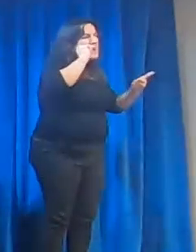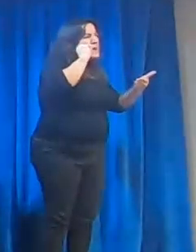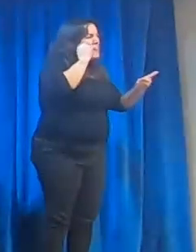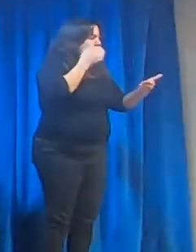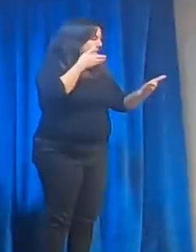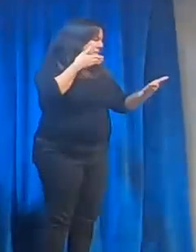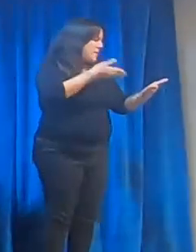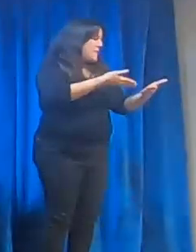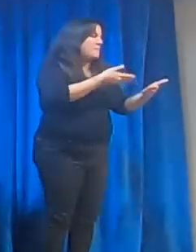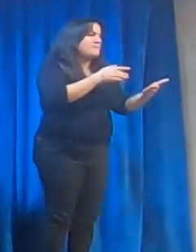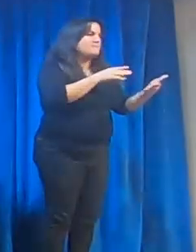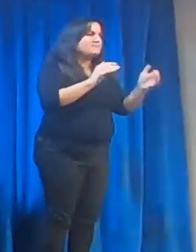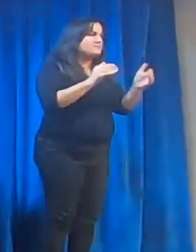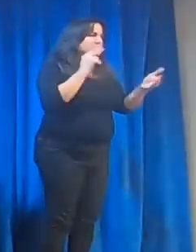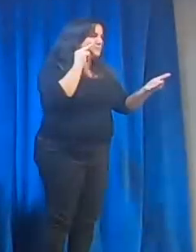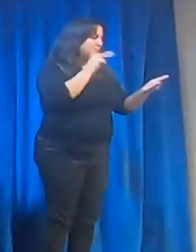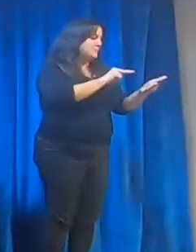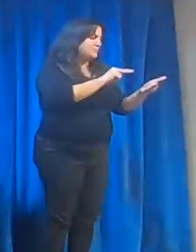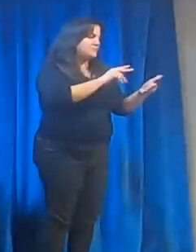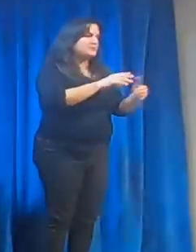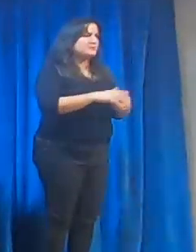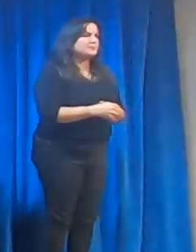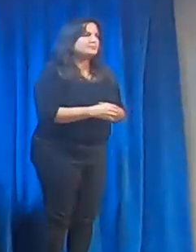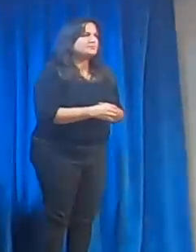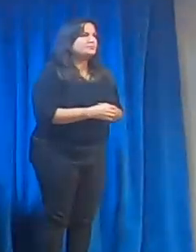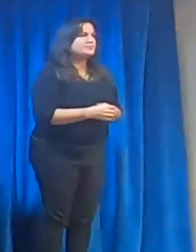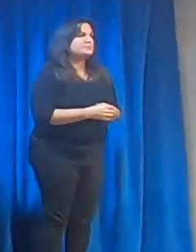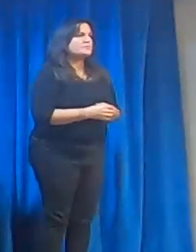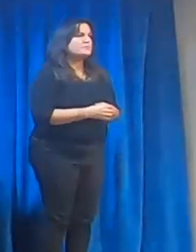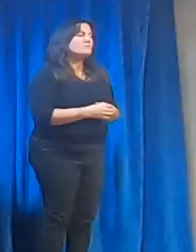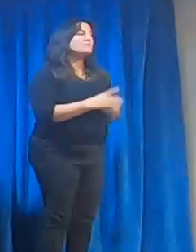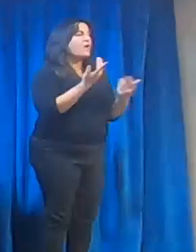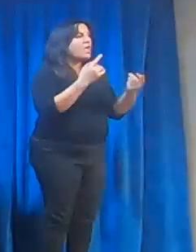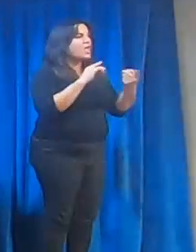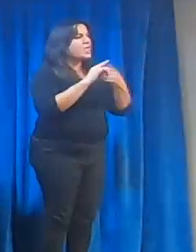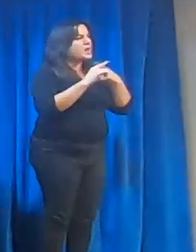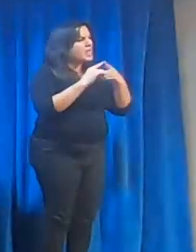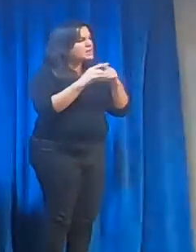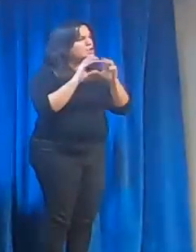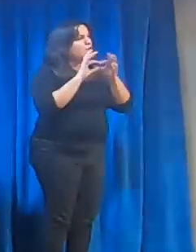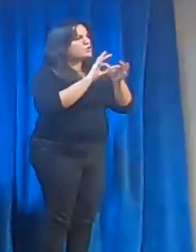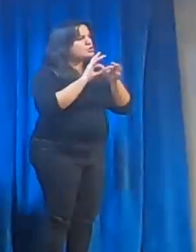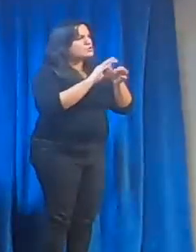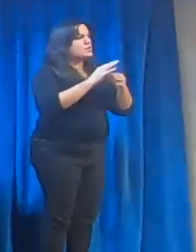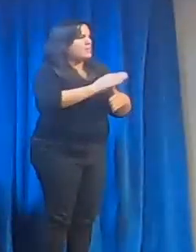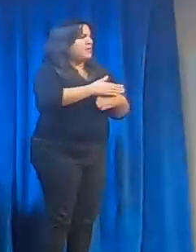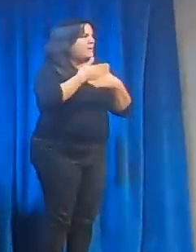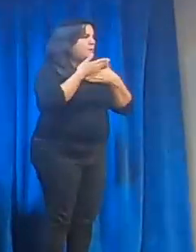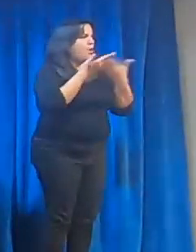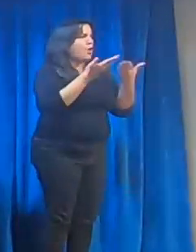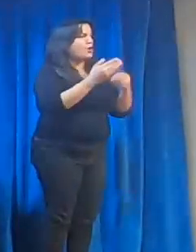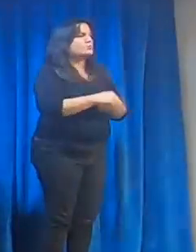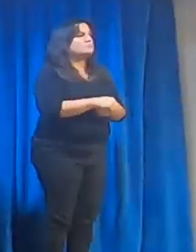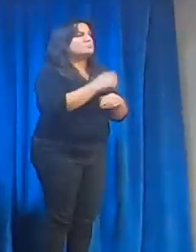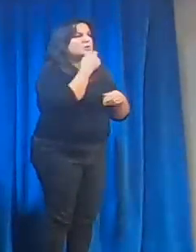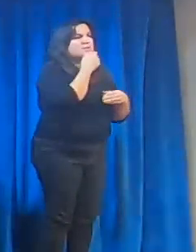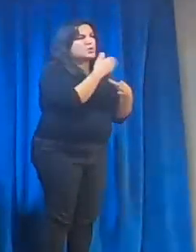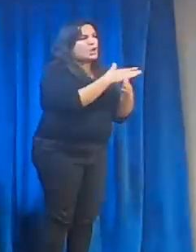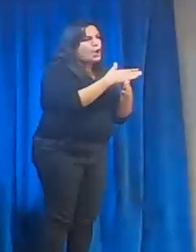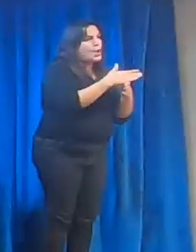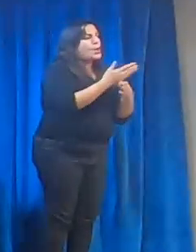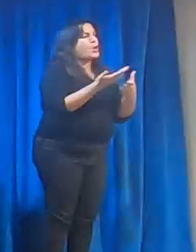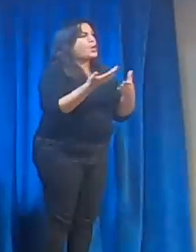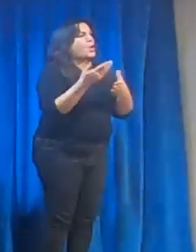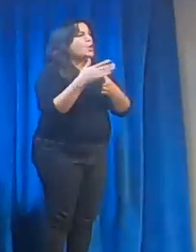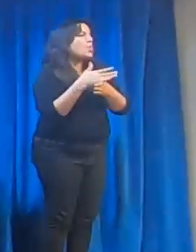ve, sino que mira. De ahí, en esas relaciones amorosas, está el novio